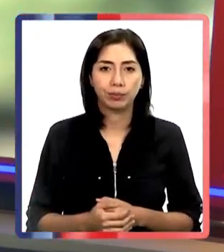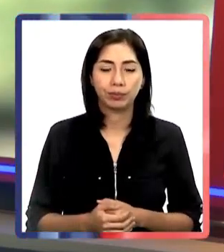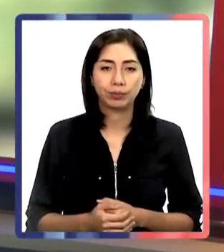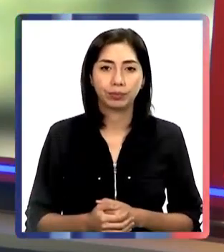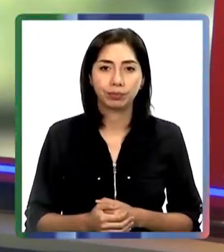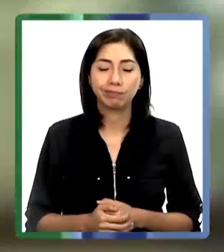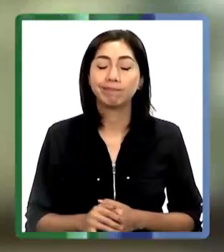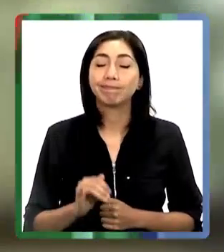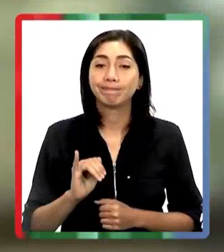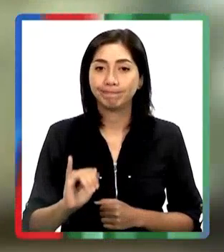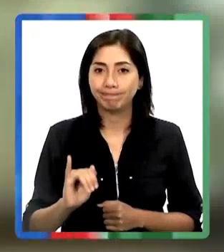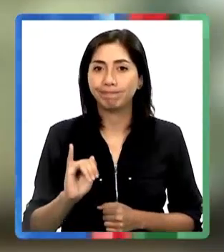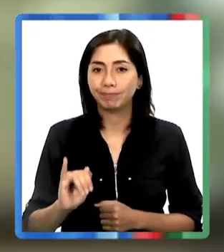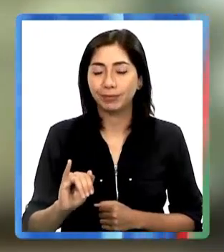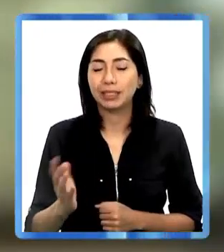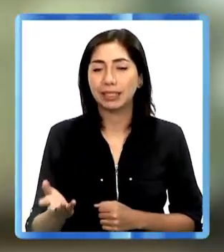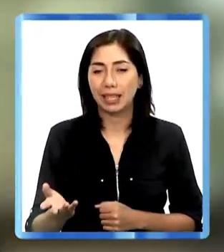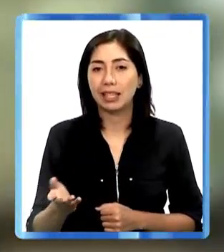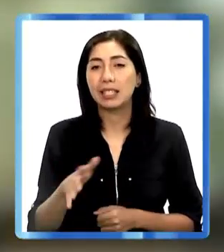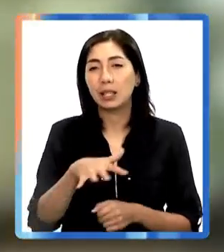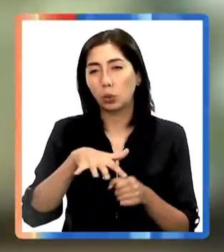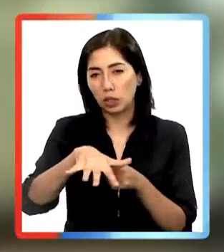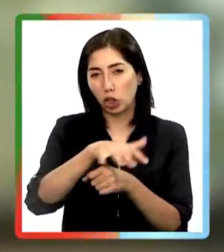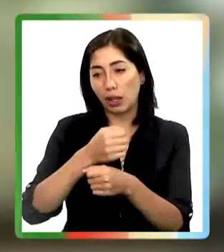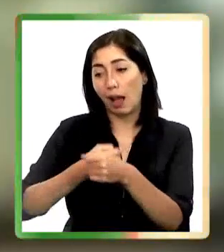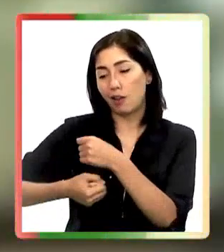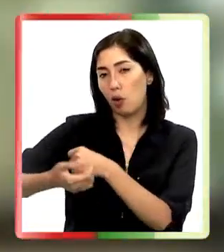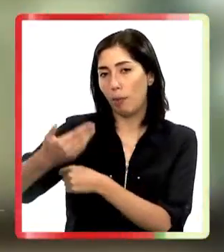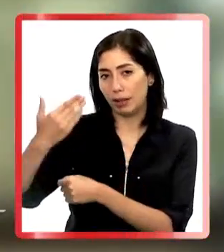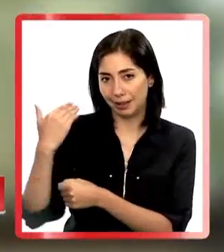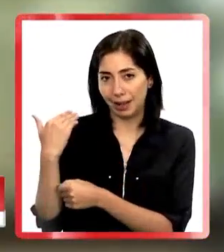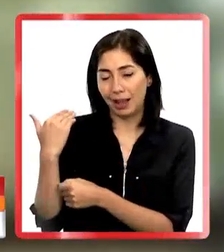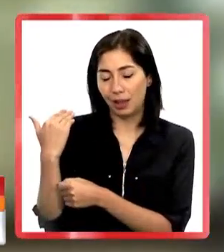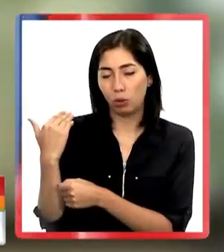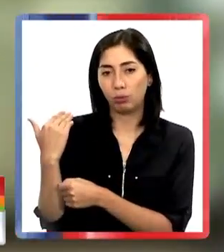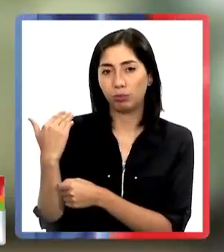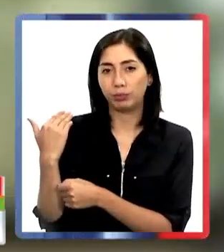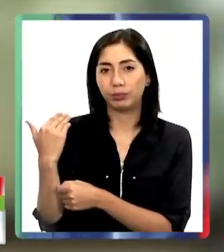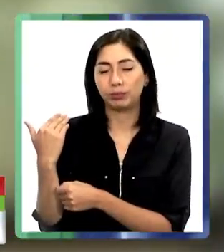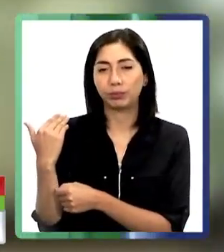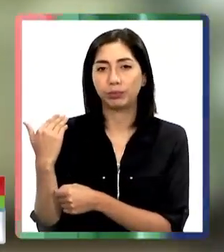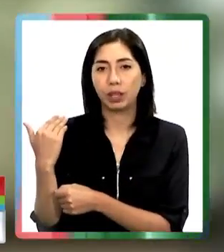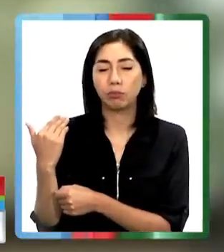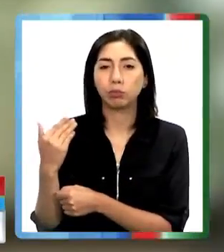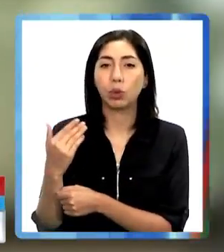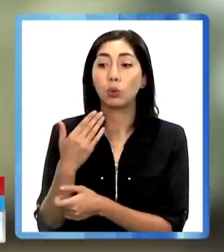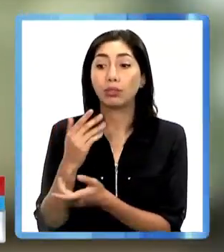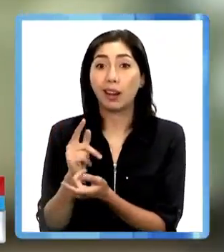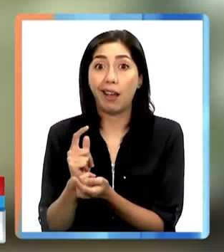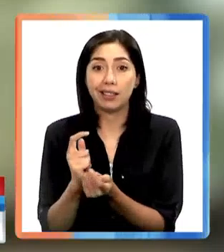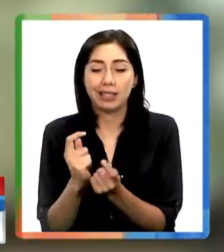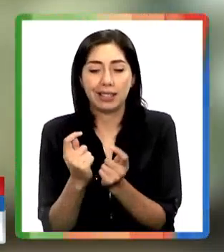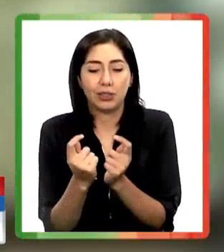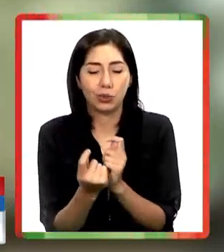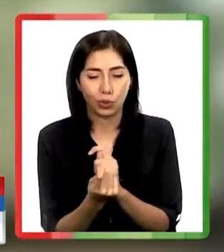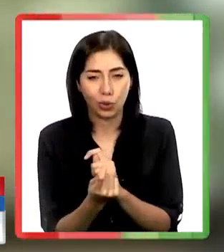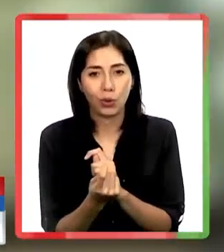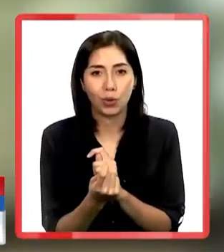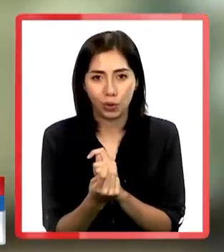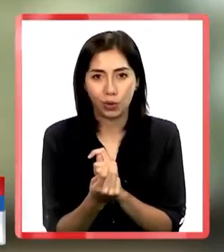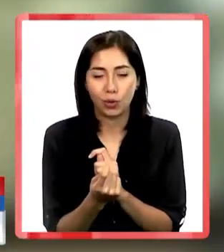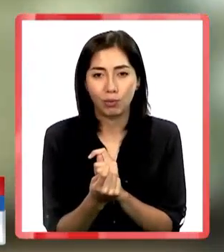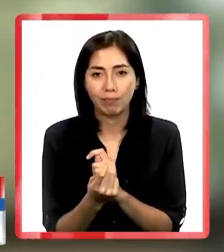esta nueva etapa? Claro, eso fue una cosa que fundamentalmente vivimos el año pasado, de la